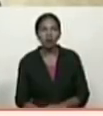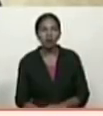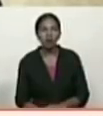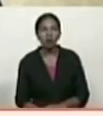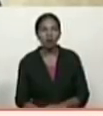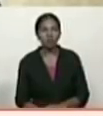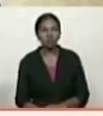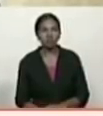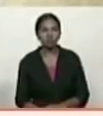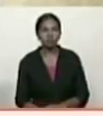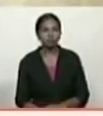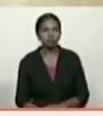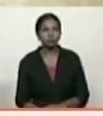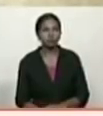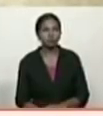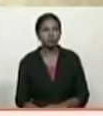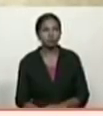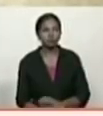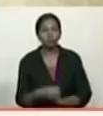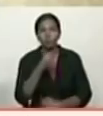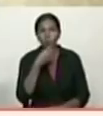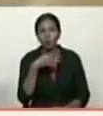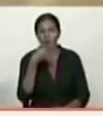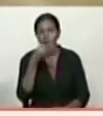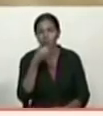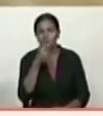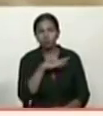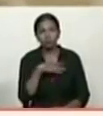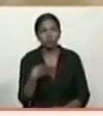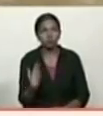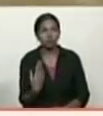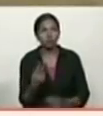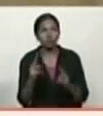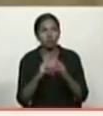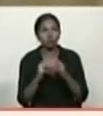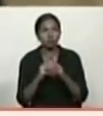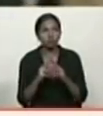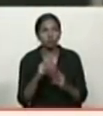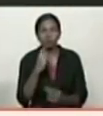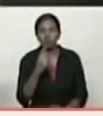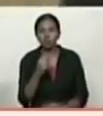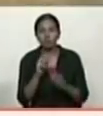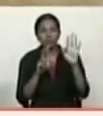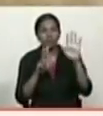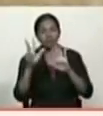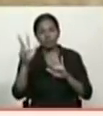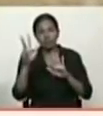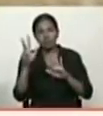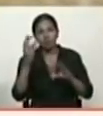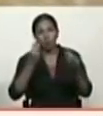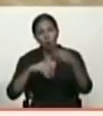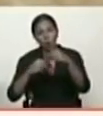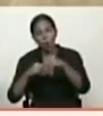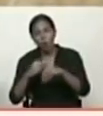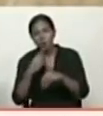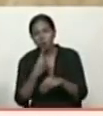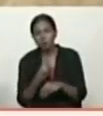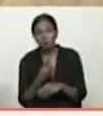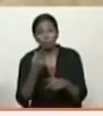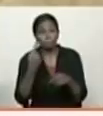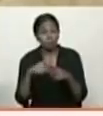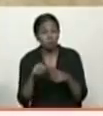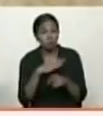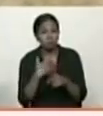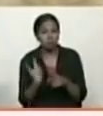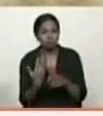Buenas tardes, canciller. Buenas tardes. Quisiera conocer, usted menciona que fueron 13 los acuerdos suscritos. Sin embargo,